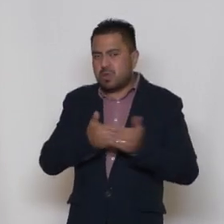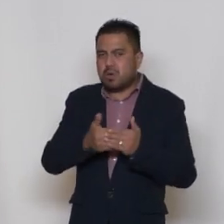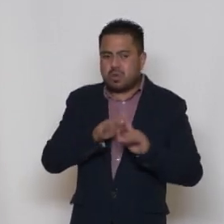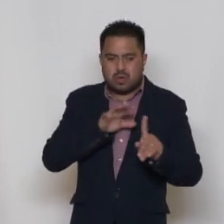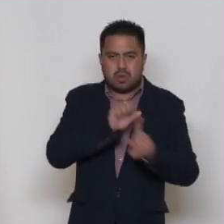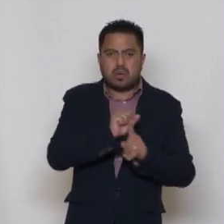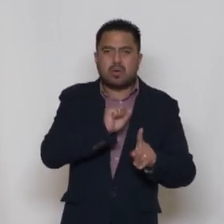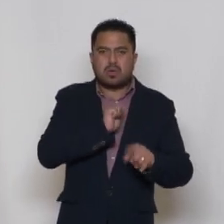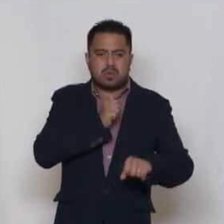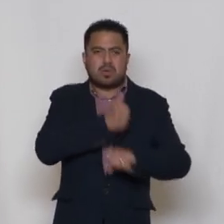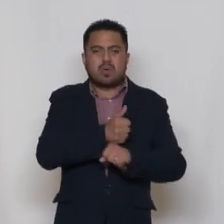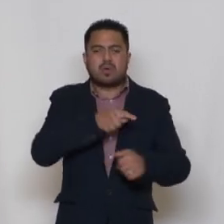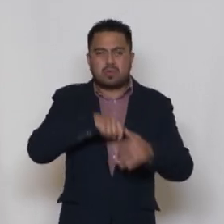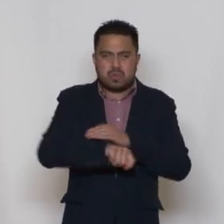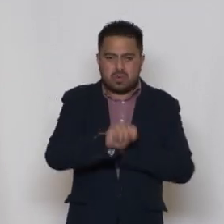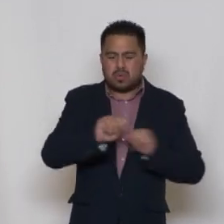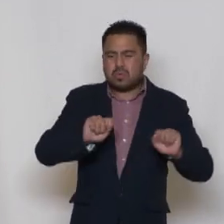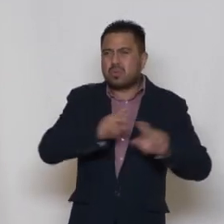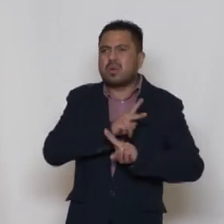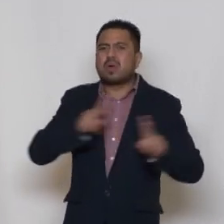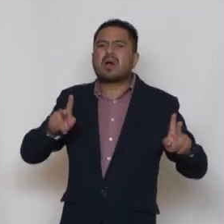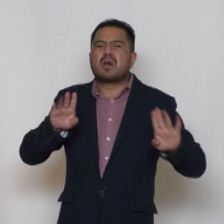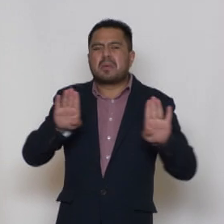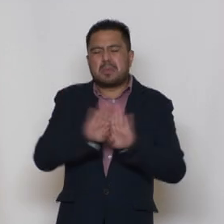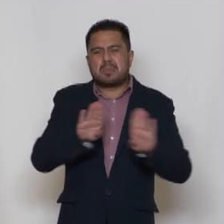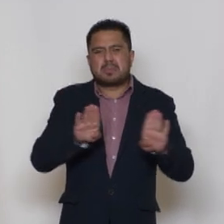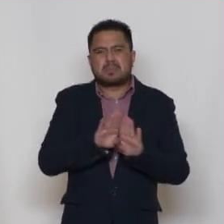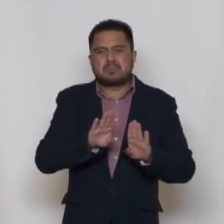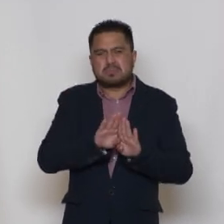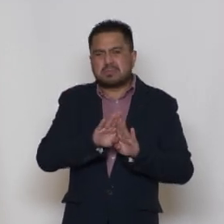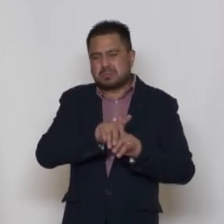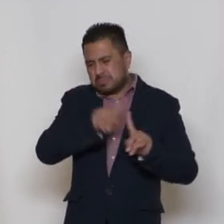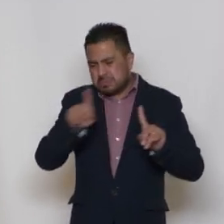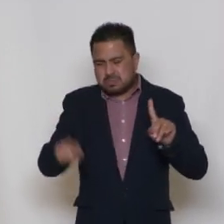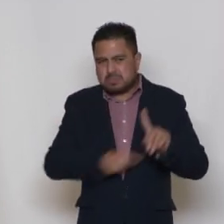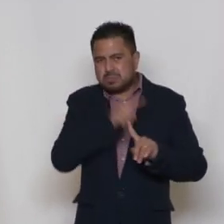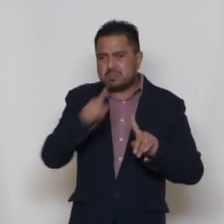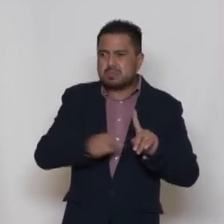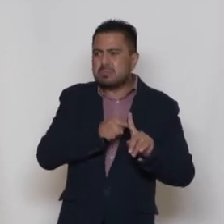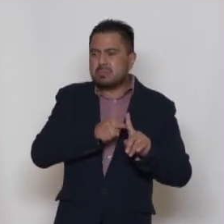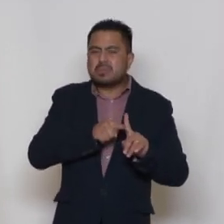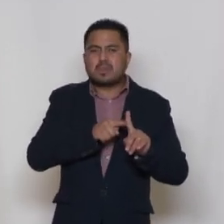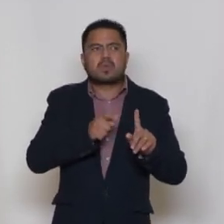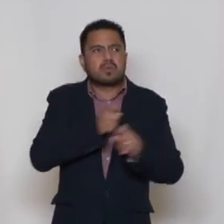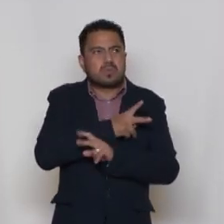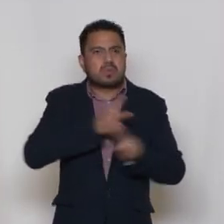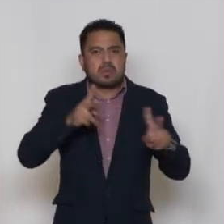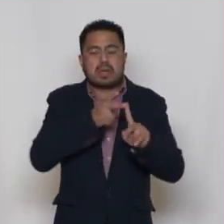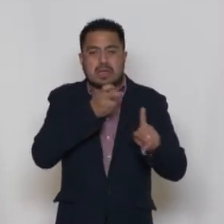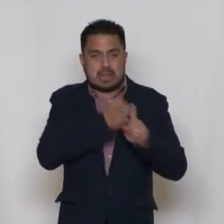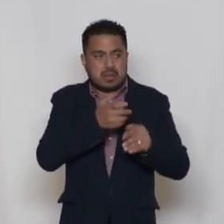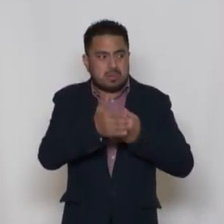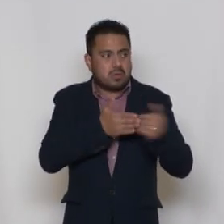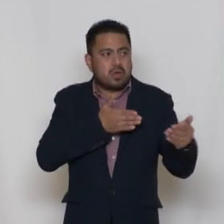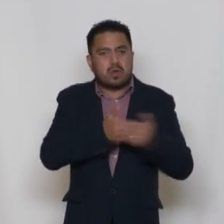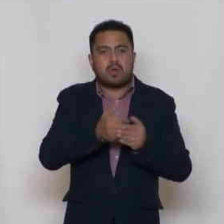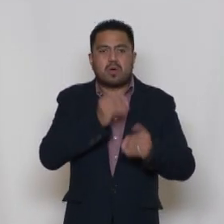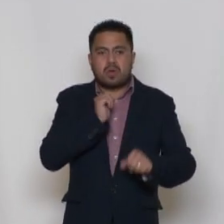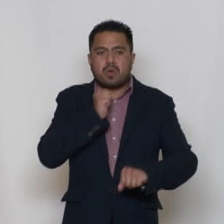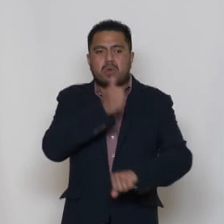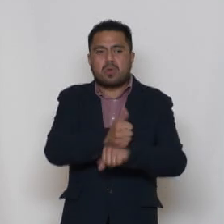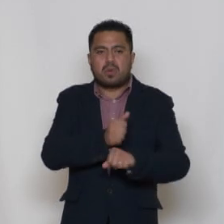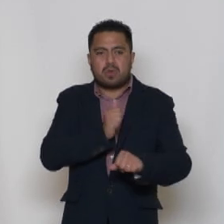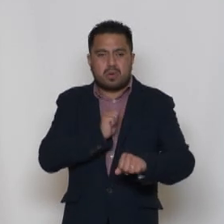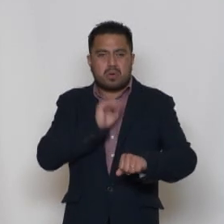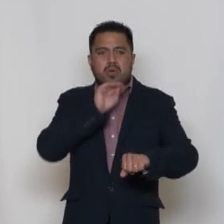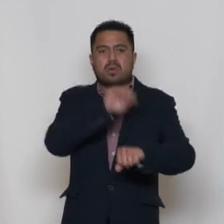lo ponemos en el túnel de viento, que es un circuito por donde circula el viento. Este modelo de escala lo colocamos